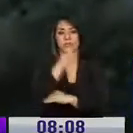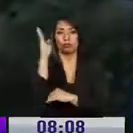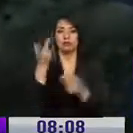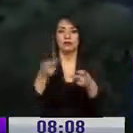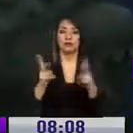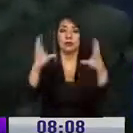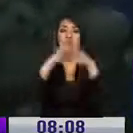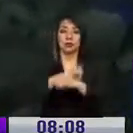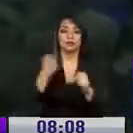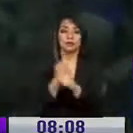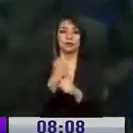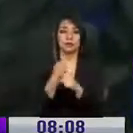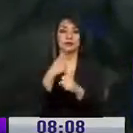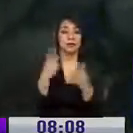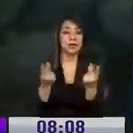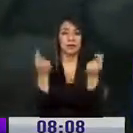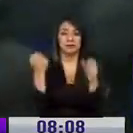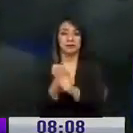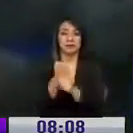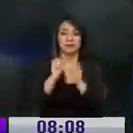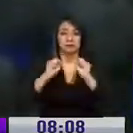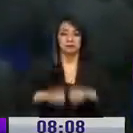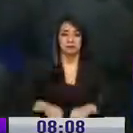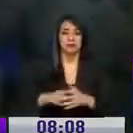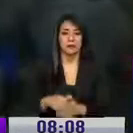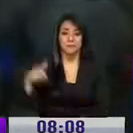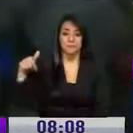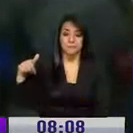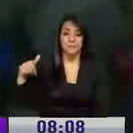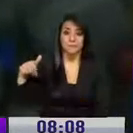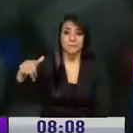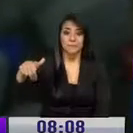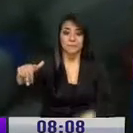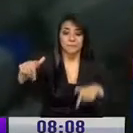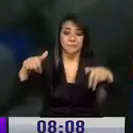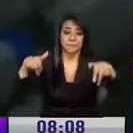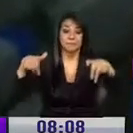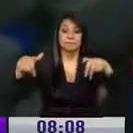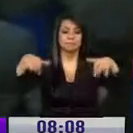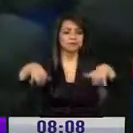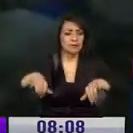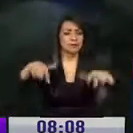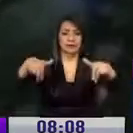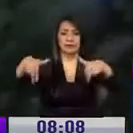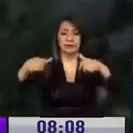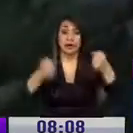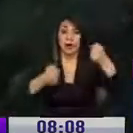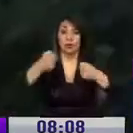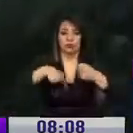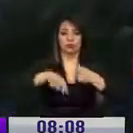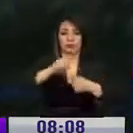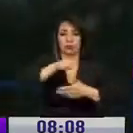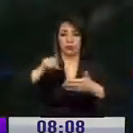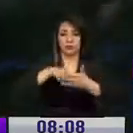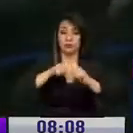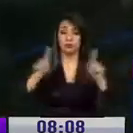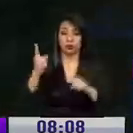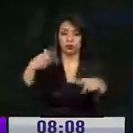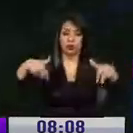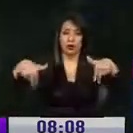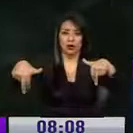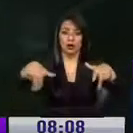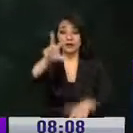horas nocturnas, para agilizar los trabajos. El paso peatonal va a estar de manera continua habilitado, ¿no es cierto?, y esperamos que en